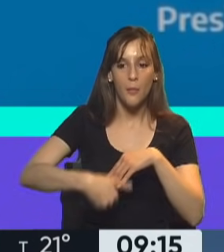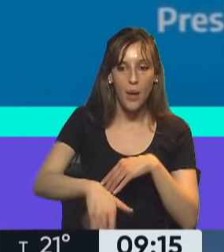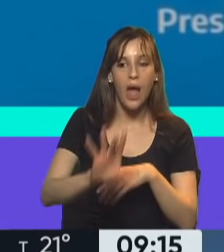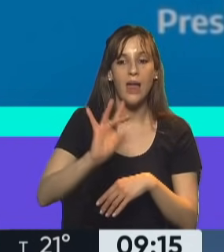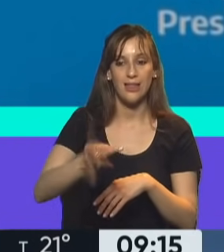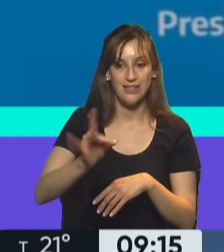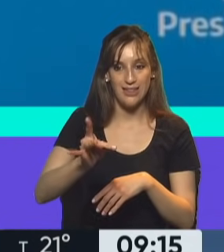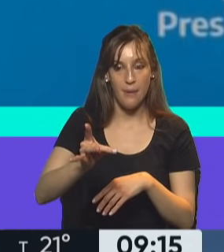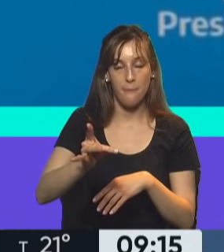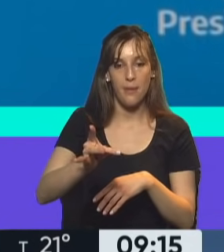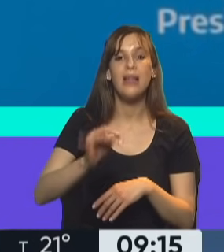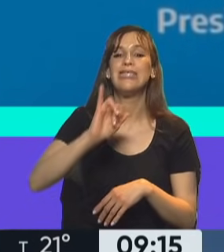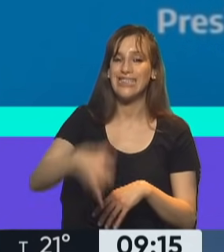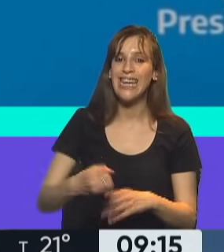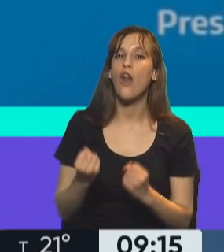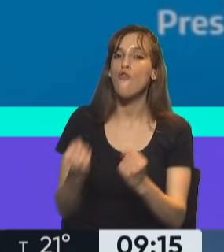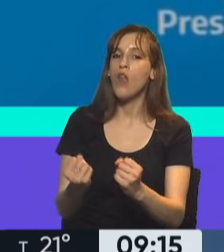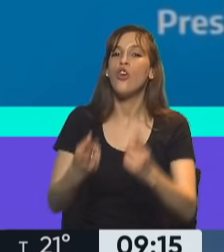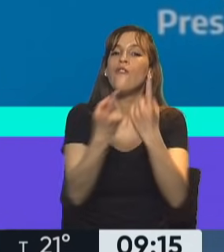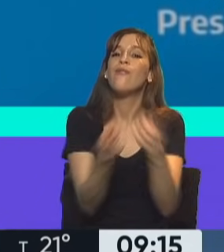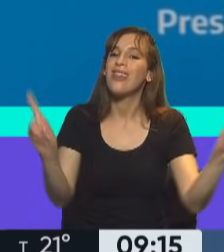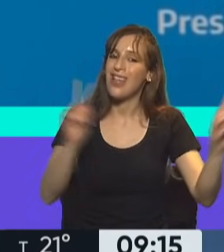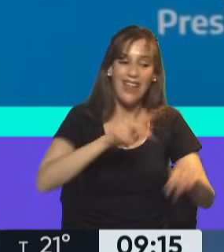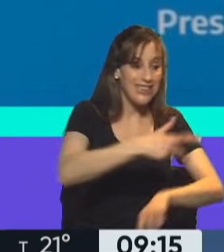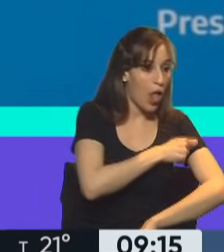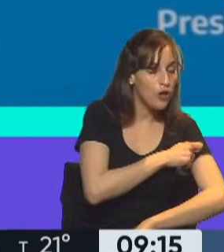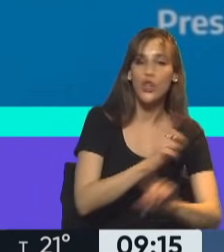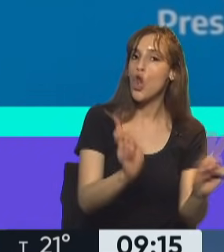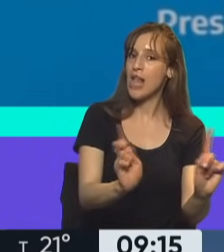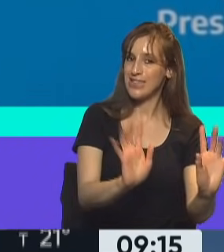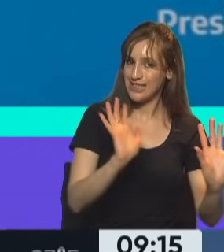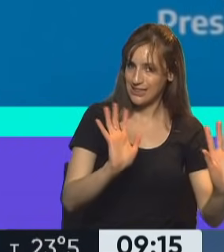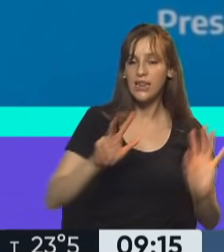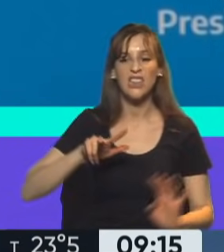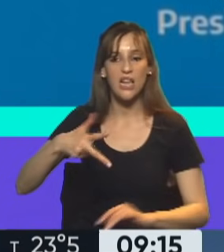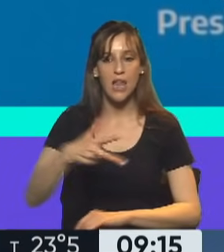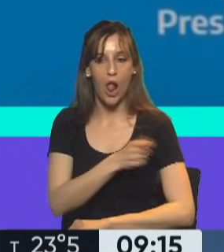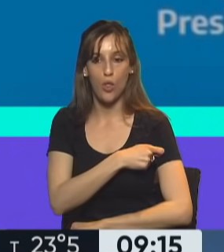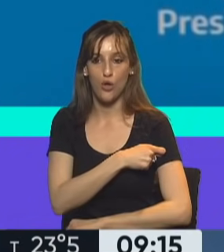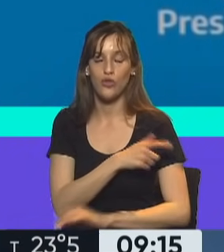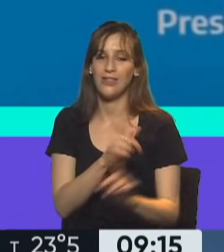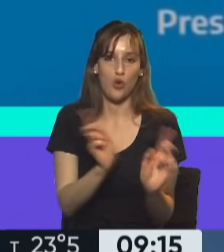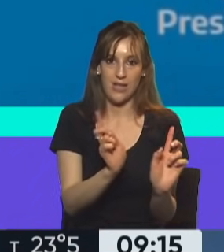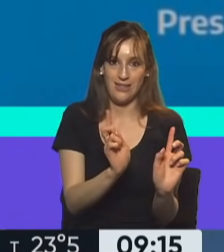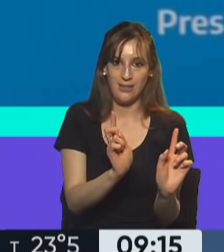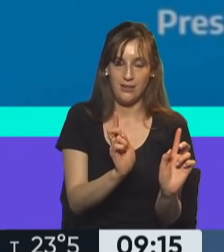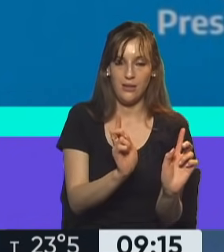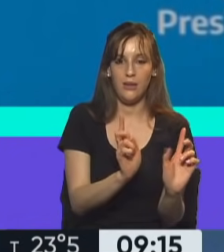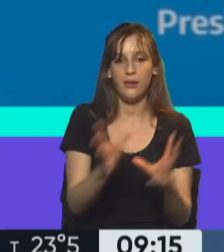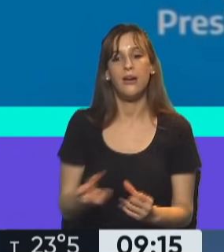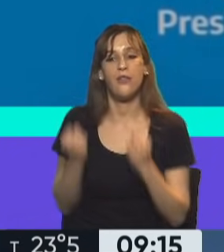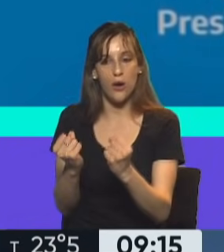con el refuerzo, que es diferente a una tercera dosis, empezando por el personal de salud y escalonadamente como